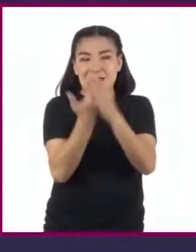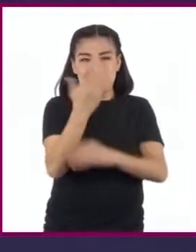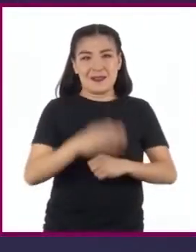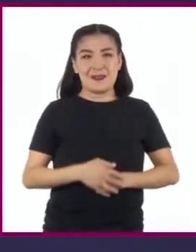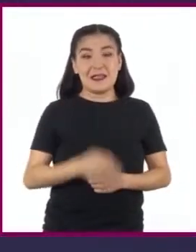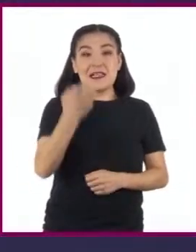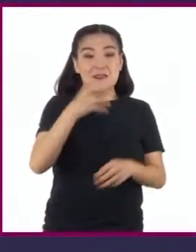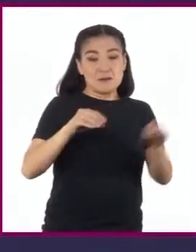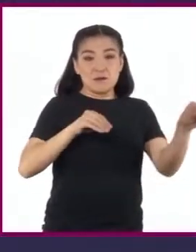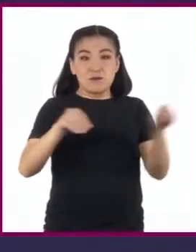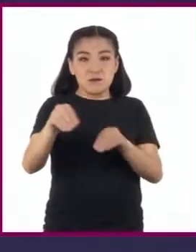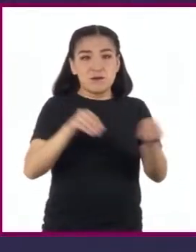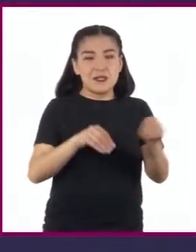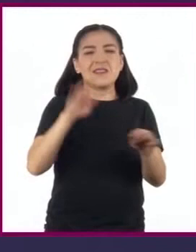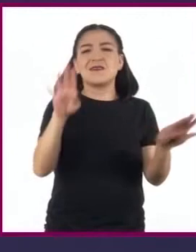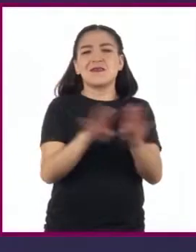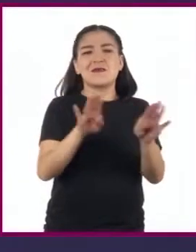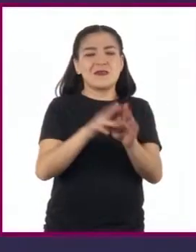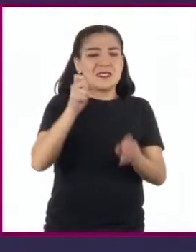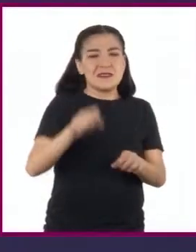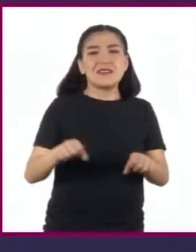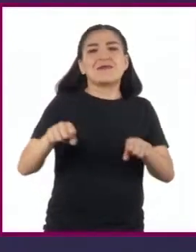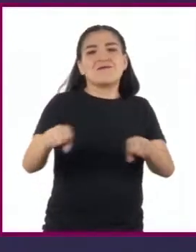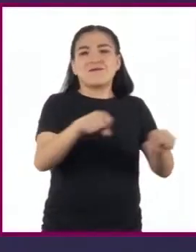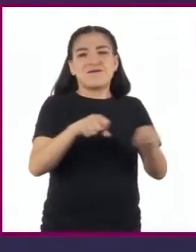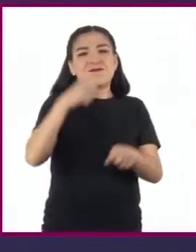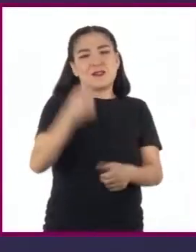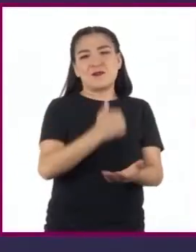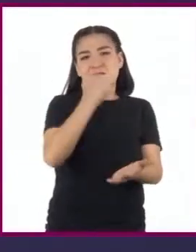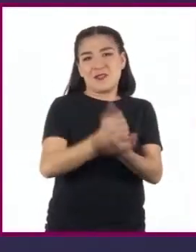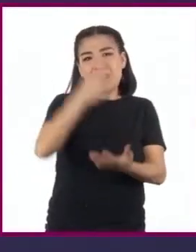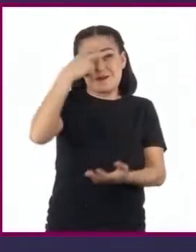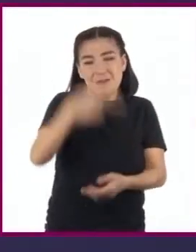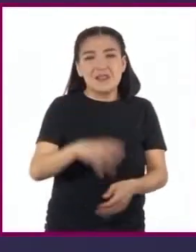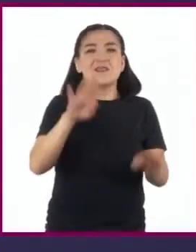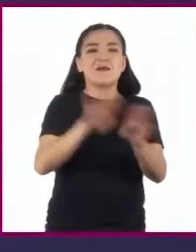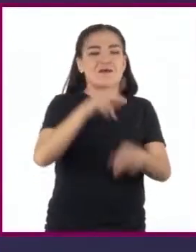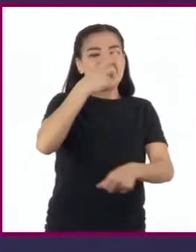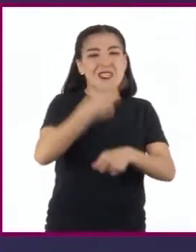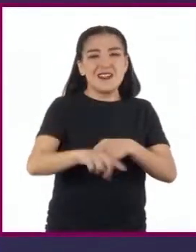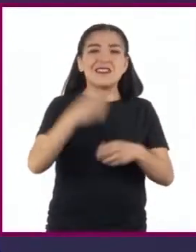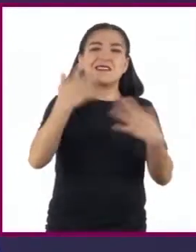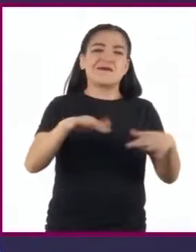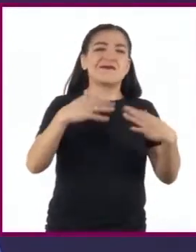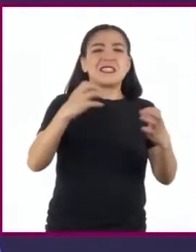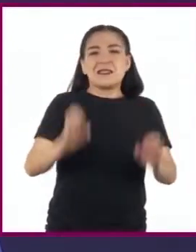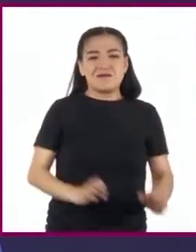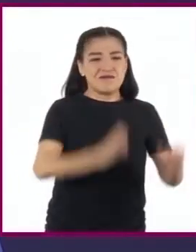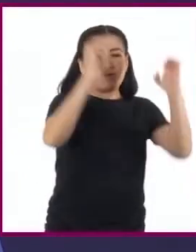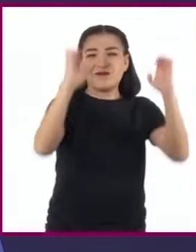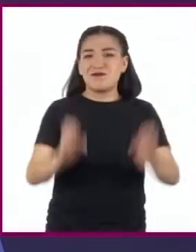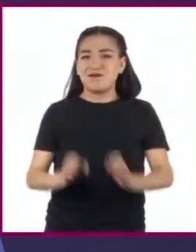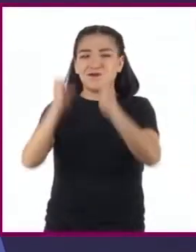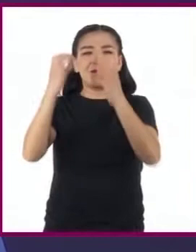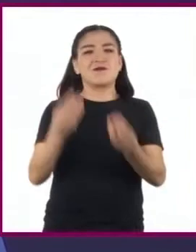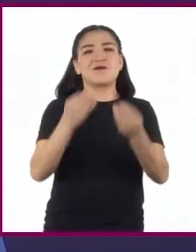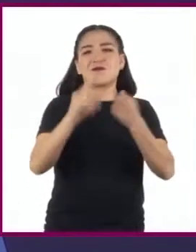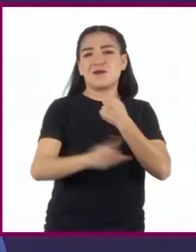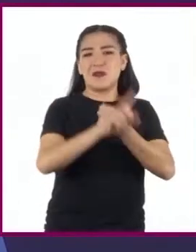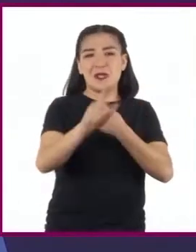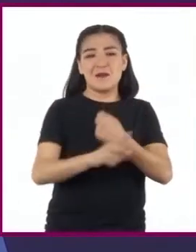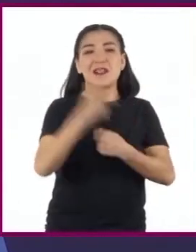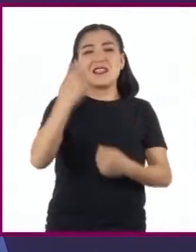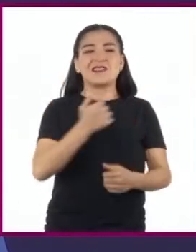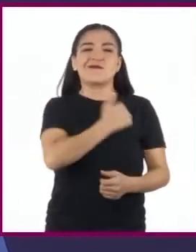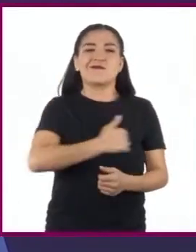El movimiento devastó la Ciudad de México, provocó daños severos en cientos de edificios y causó lamentablemente